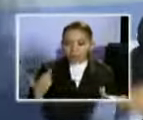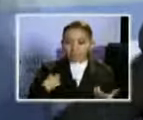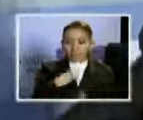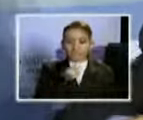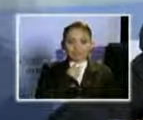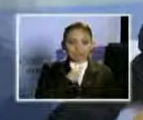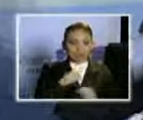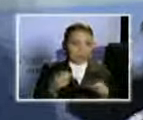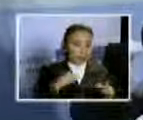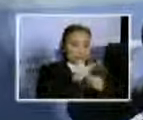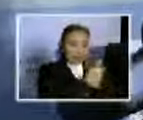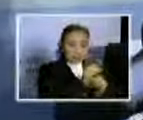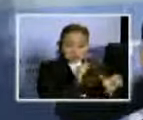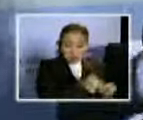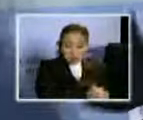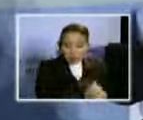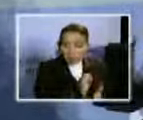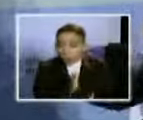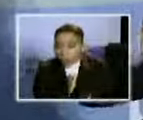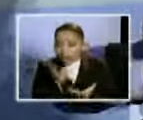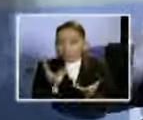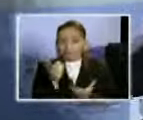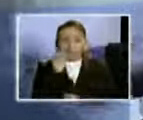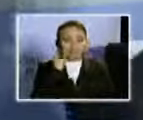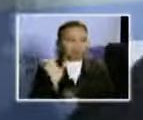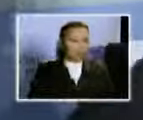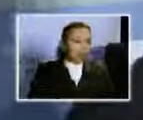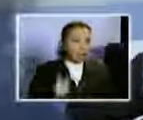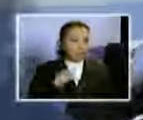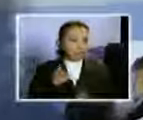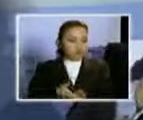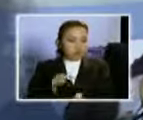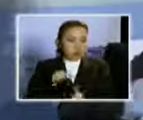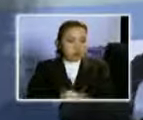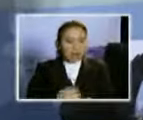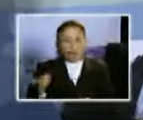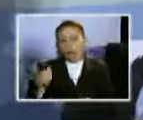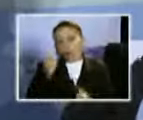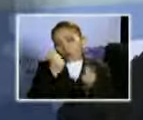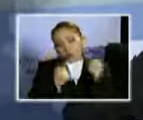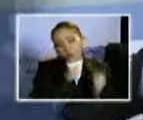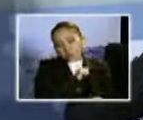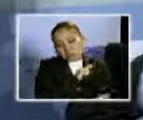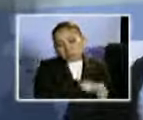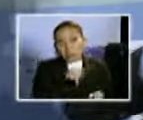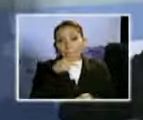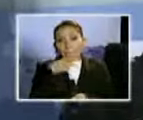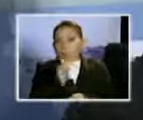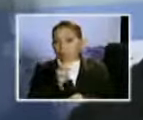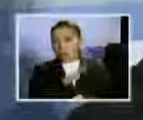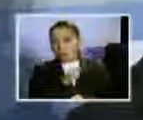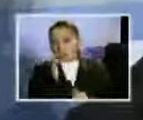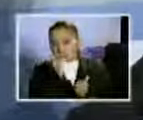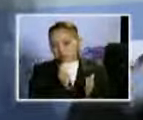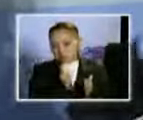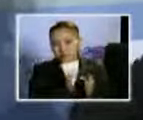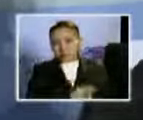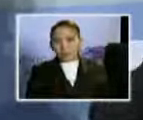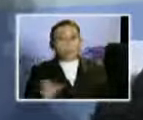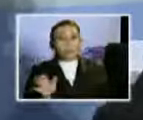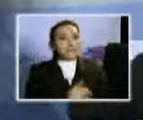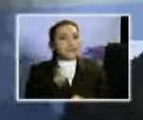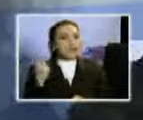impide que el pequeño llegue siquiera a aspirar a ocupar el asiento. Hay excepciones, desde luego, pero son las menos.